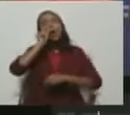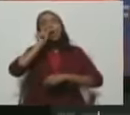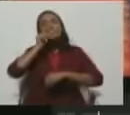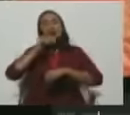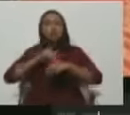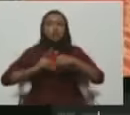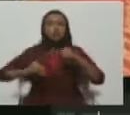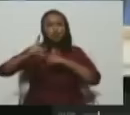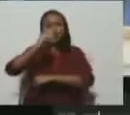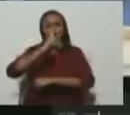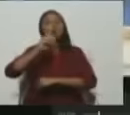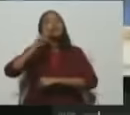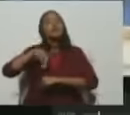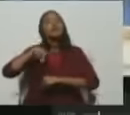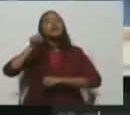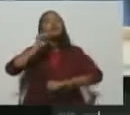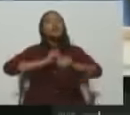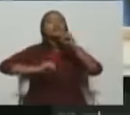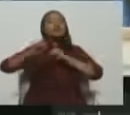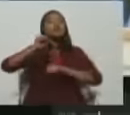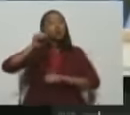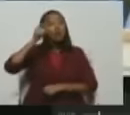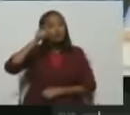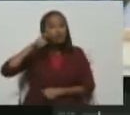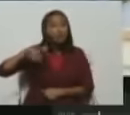Alfredo Ruiz, defensor del pueblo,